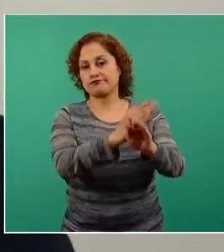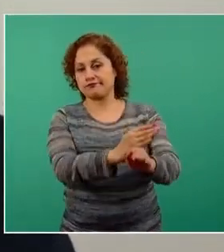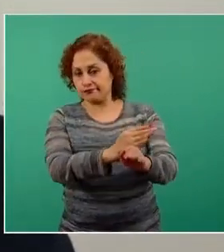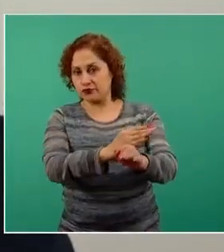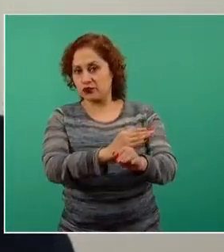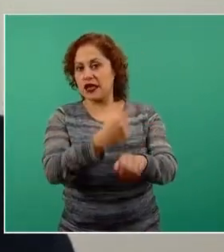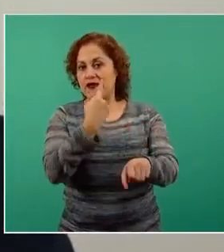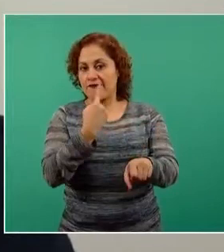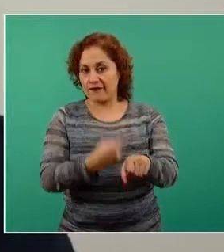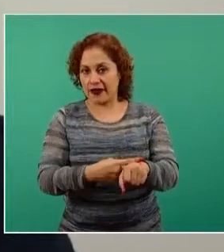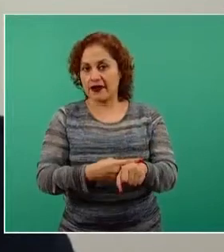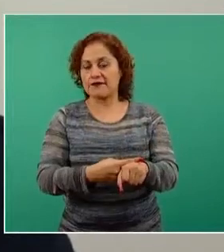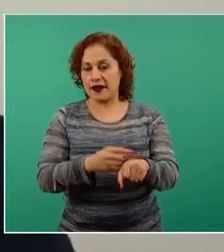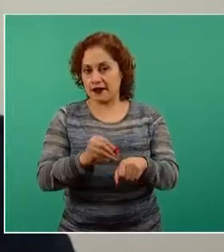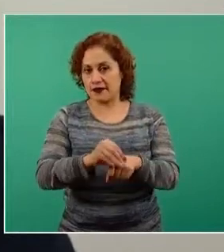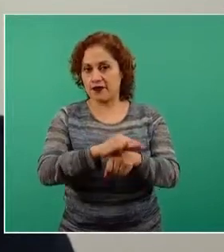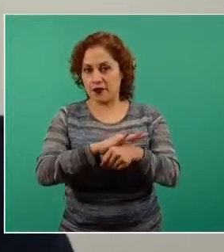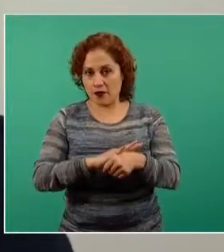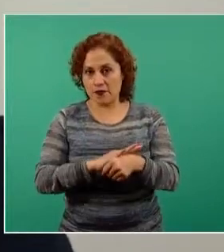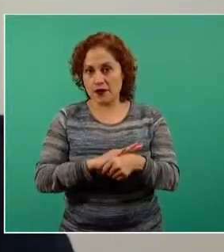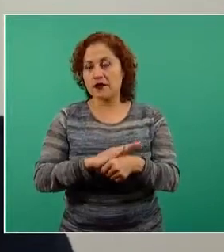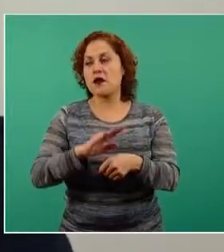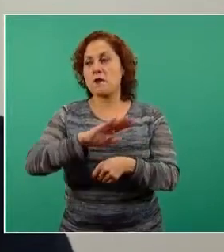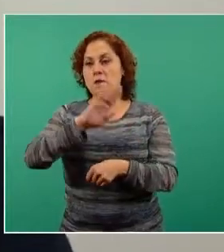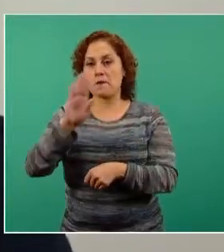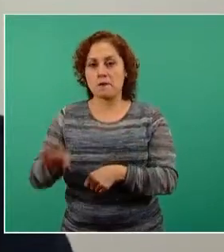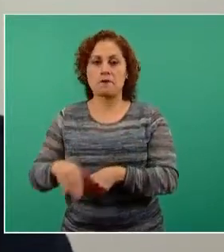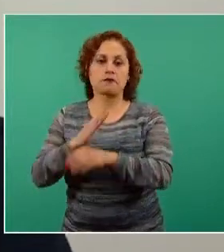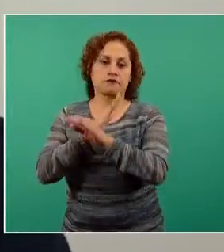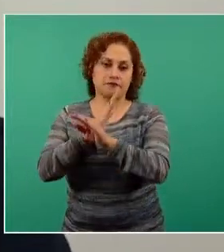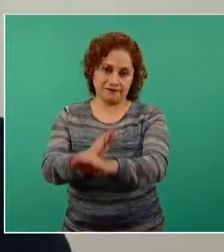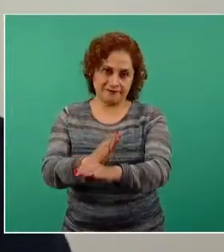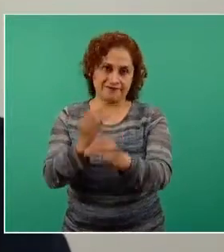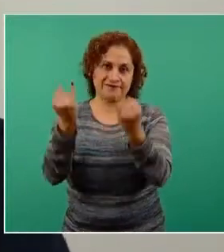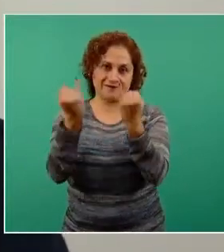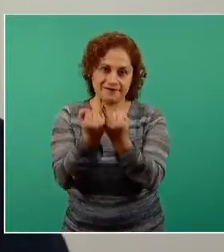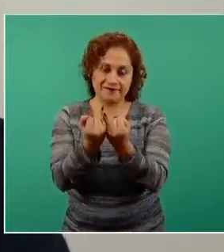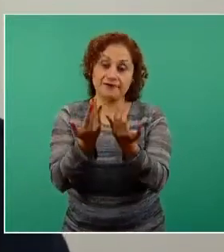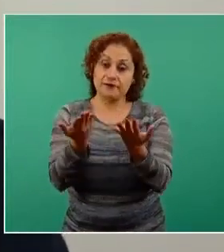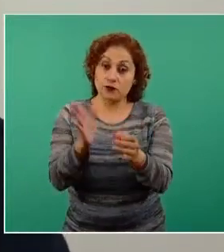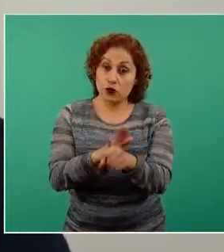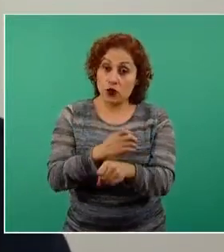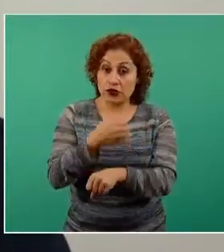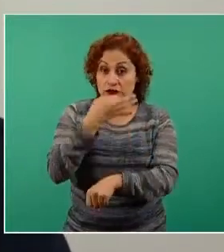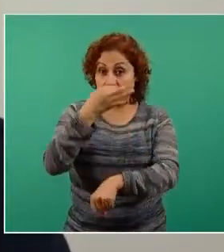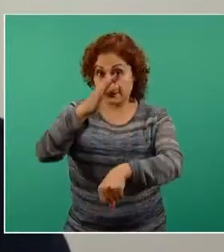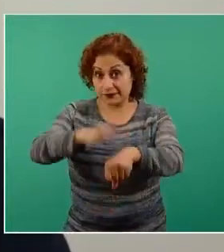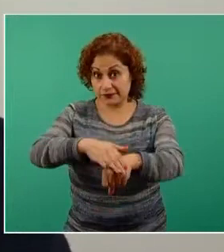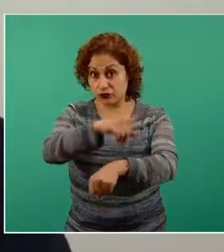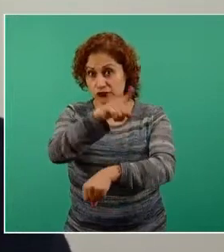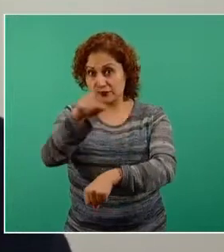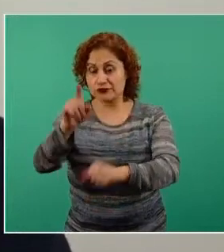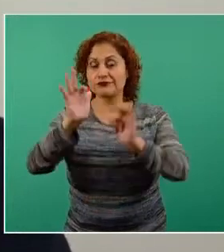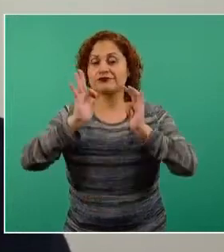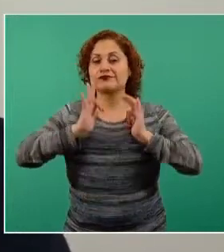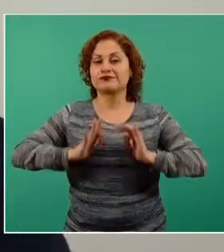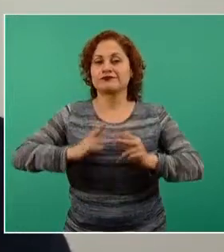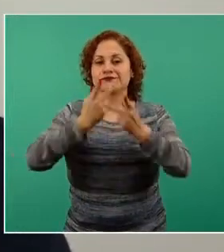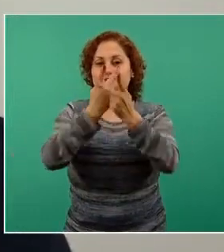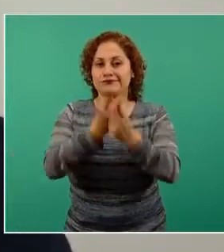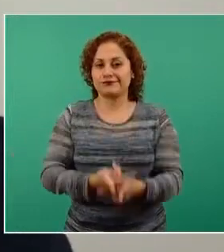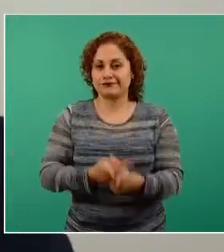un impacto en la población. Entonces debemos de esperar nuestro turno. La Secretaría de